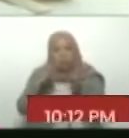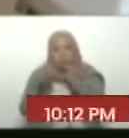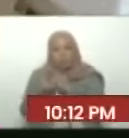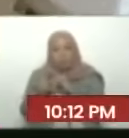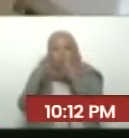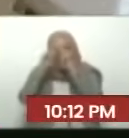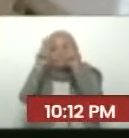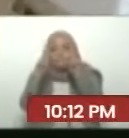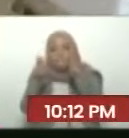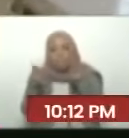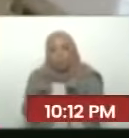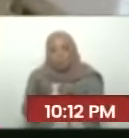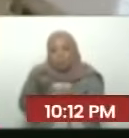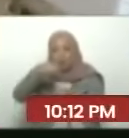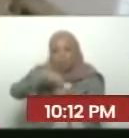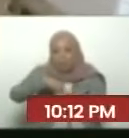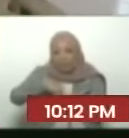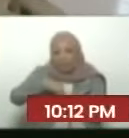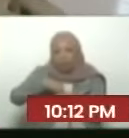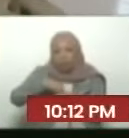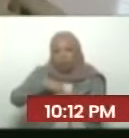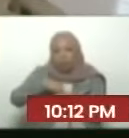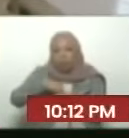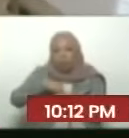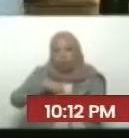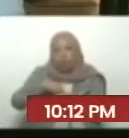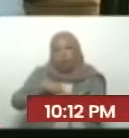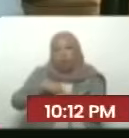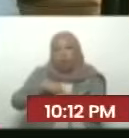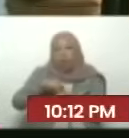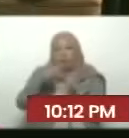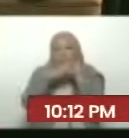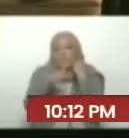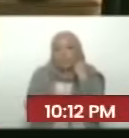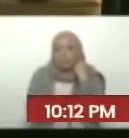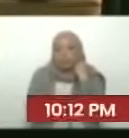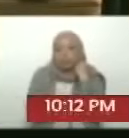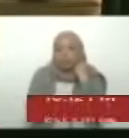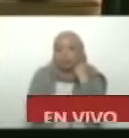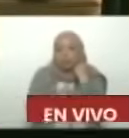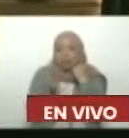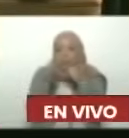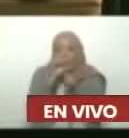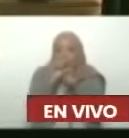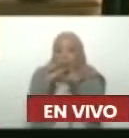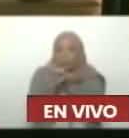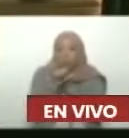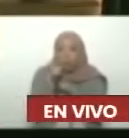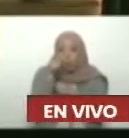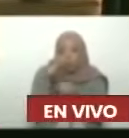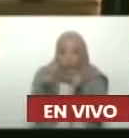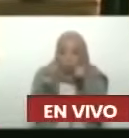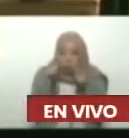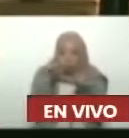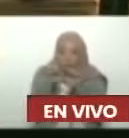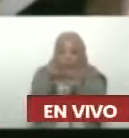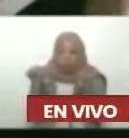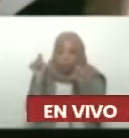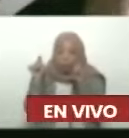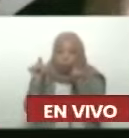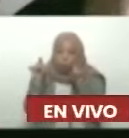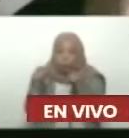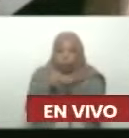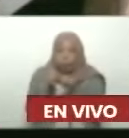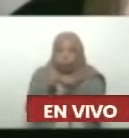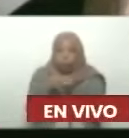un museo dentro del zoológico, que bueno, aparte de ser un centro de conservación, también es un centro de educación,